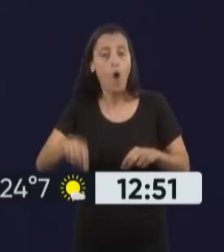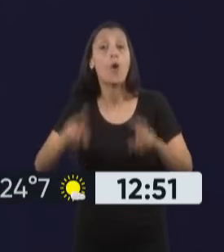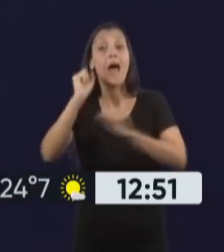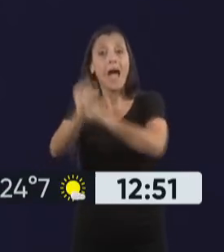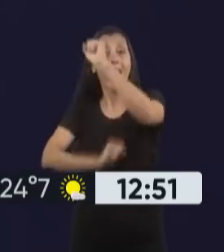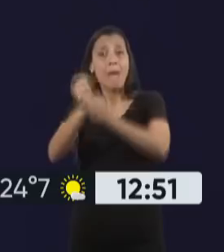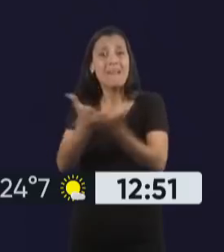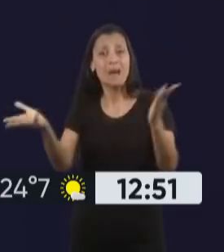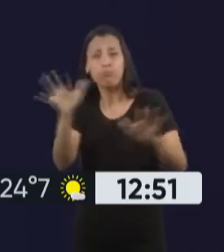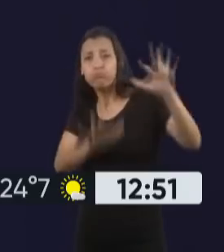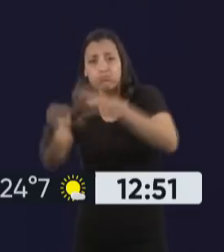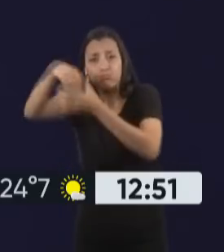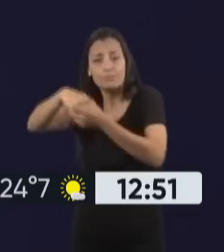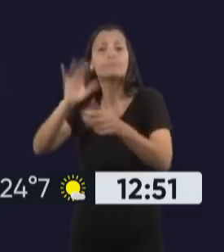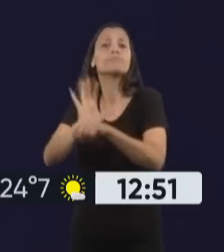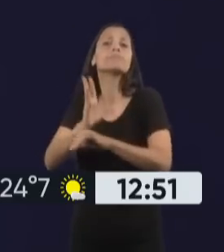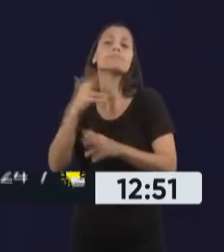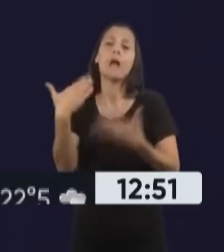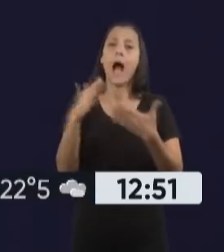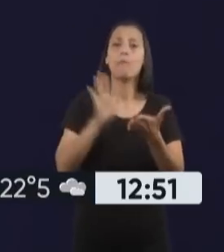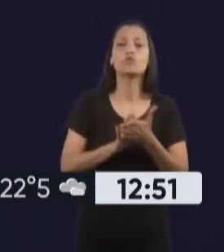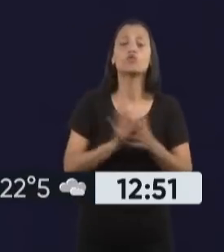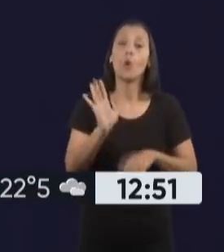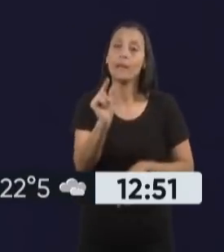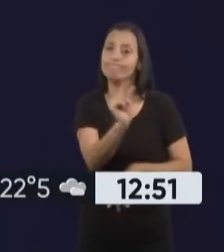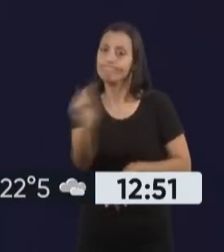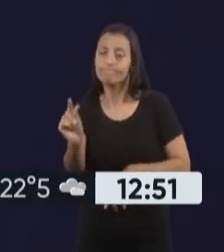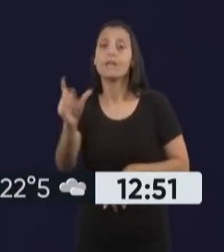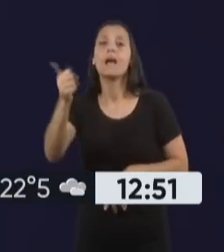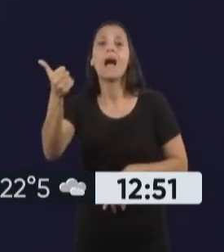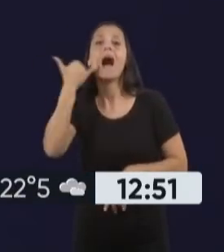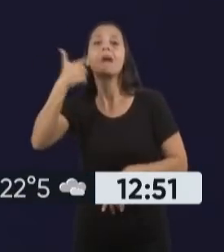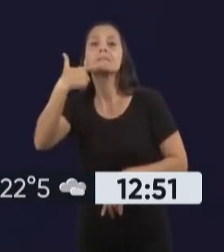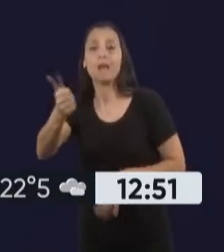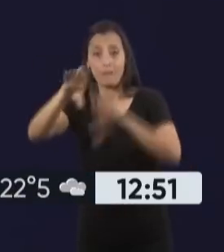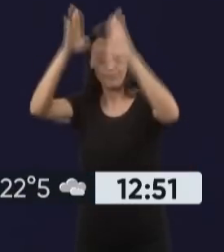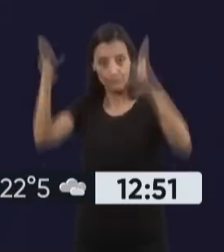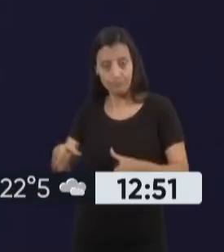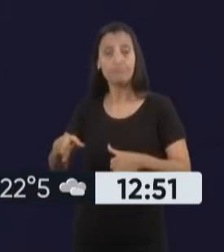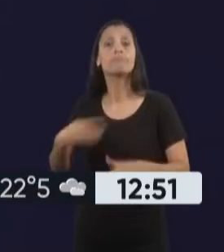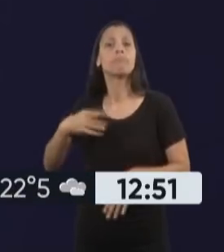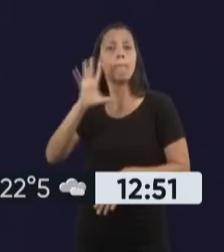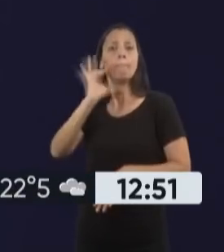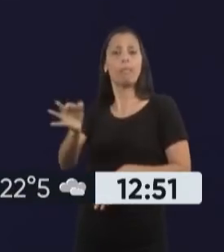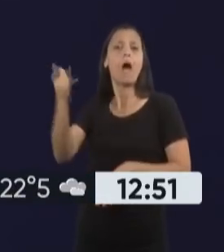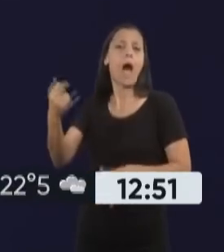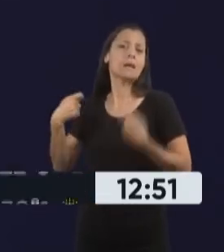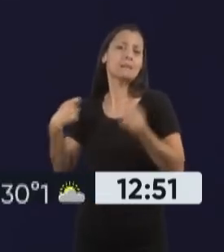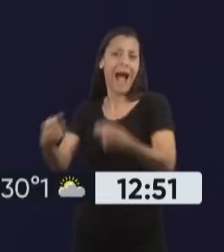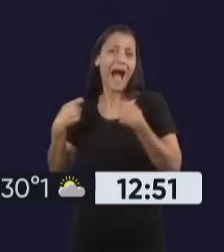empresas públicas, vamos a hacer un apartado sobre AISA. En AISA se detectaron